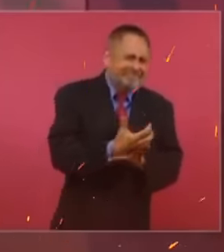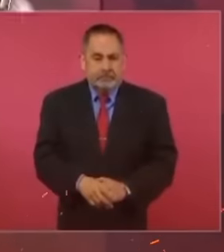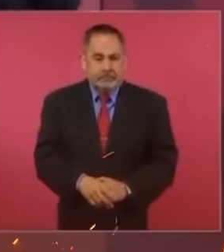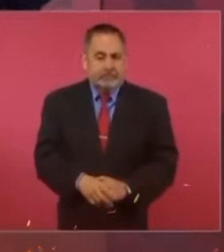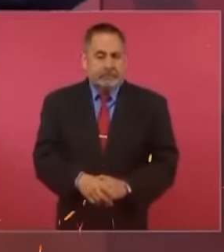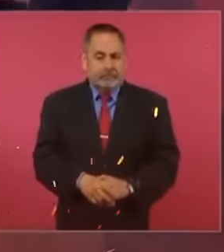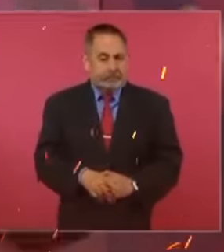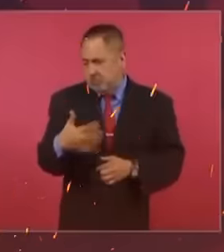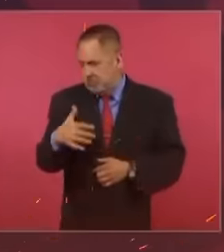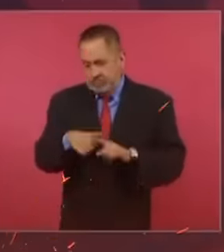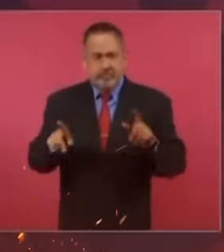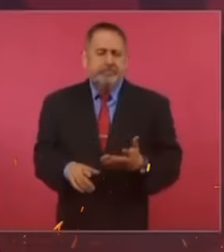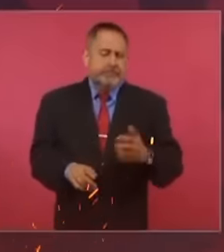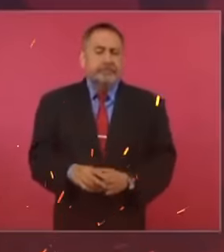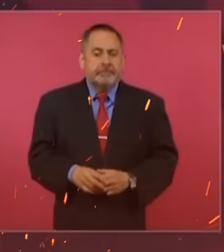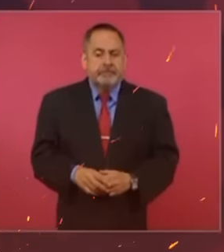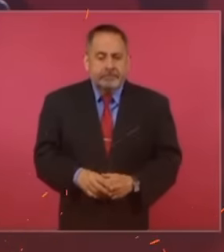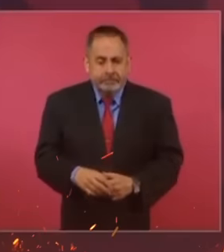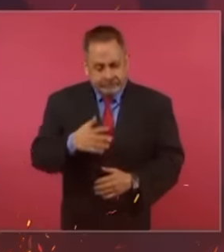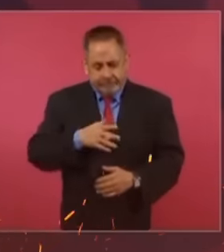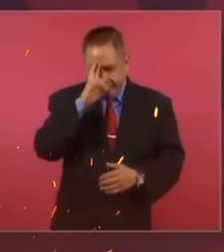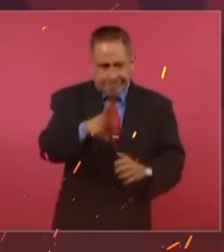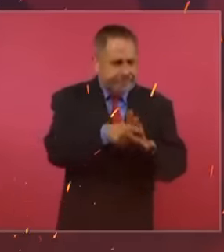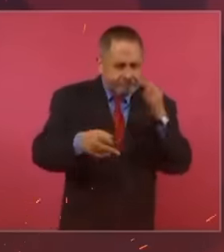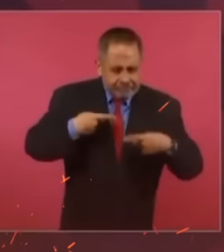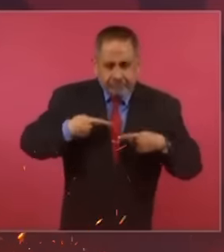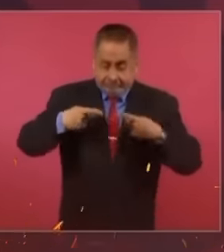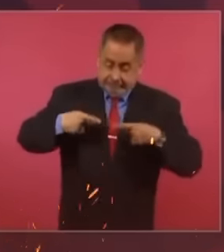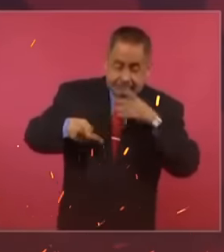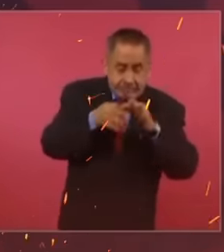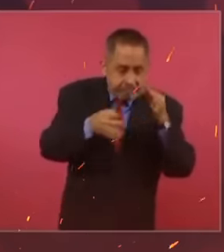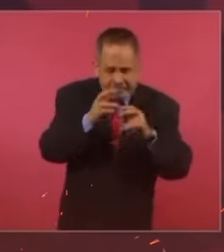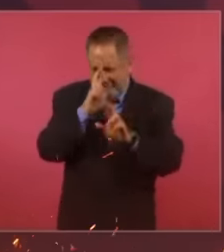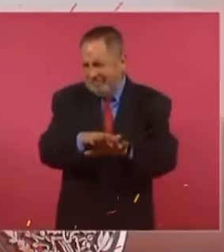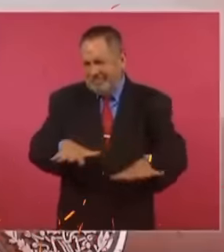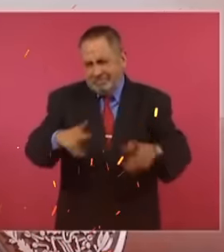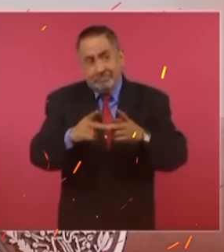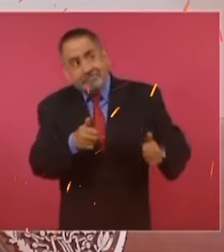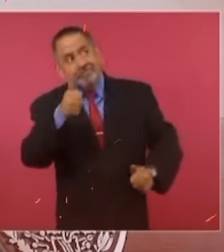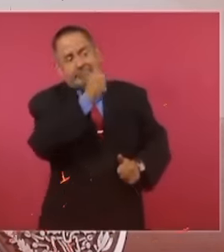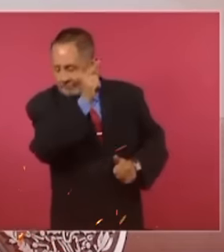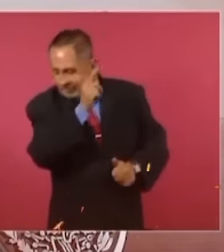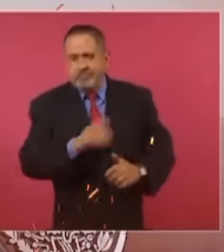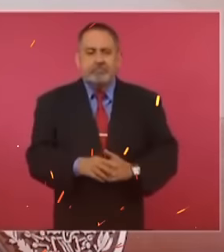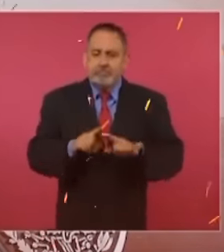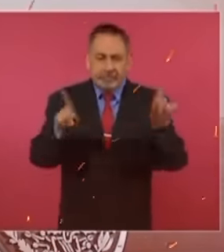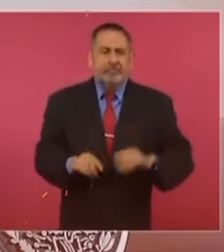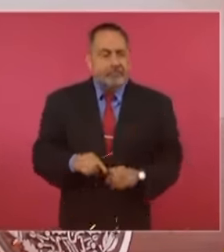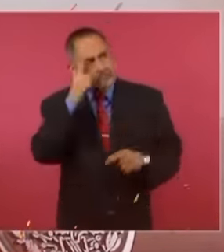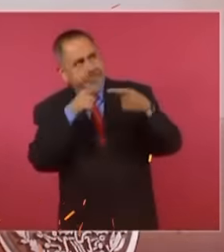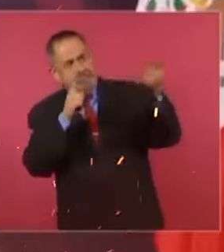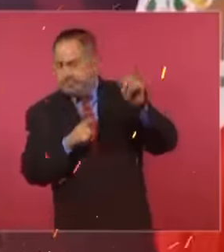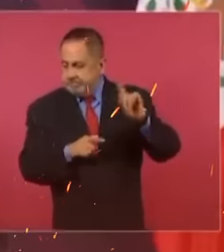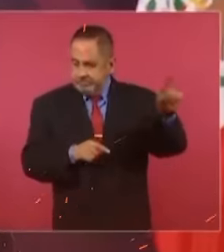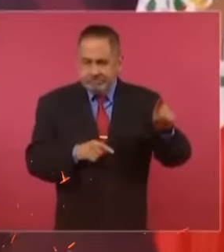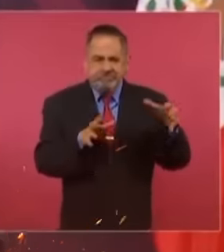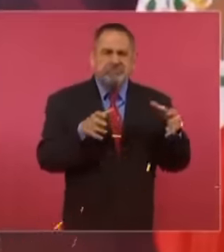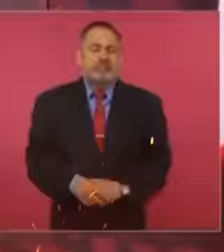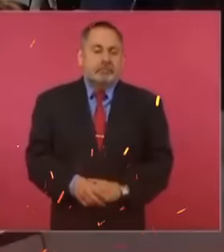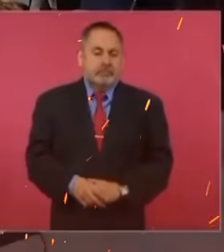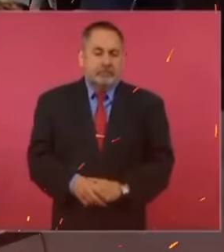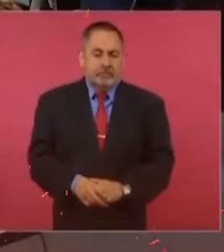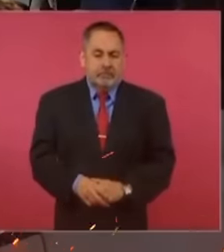grande. Me refiero a los dueños. Entonces, por eso, todo nuestro respeto al periodismo, todo nuestro respeto al periodismo, la diferencia la tenemos con las